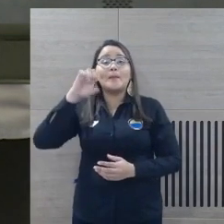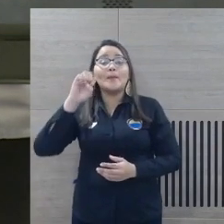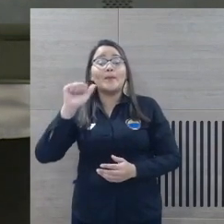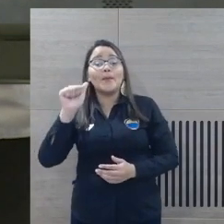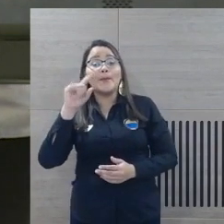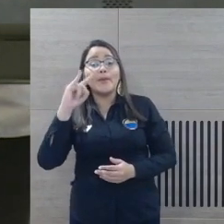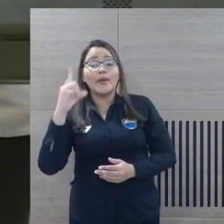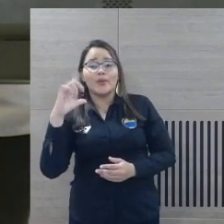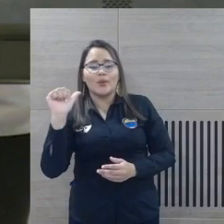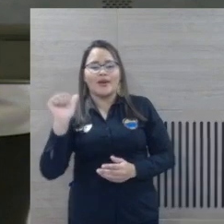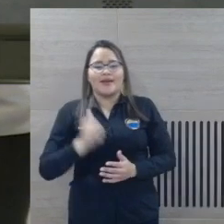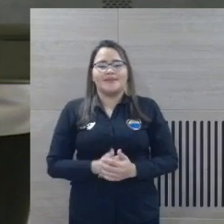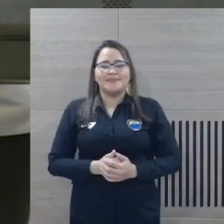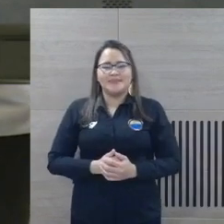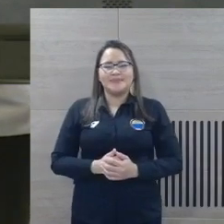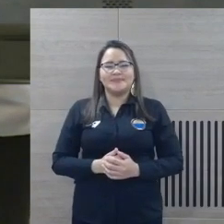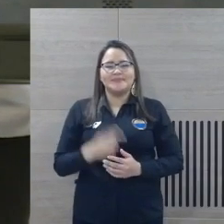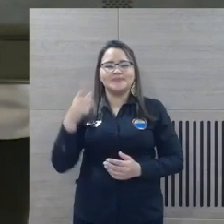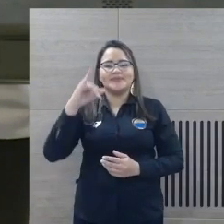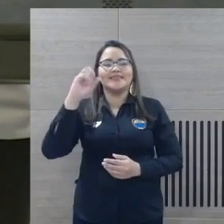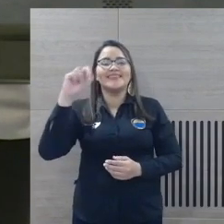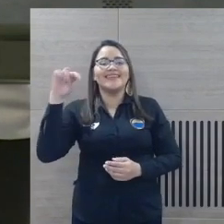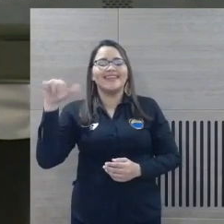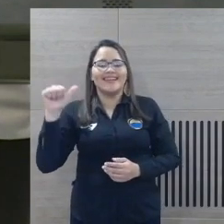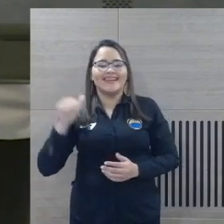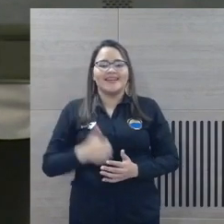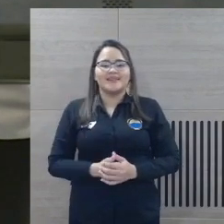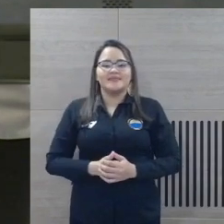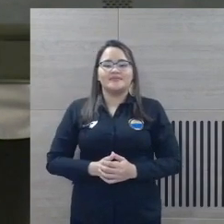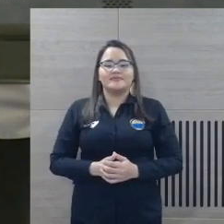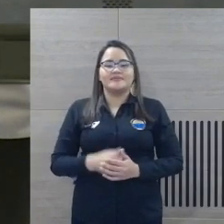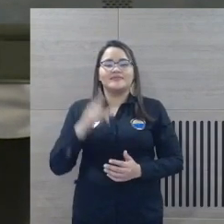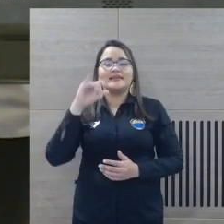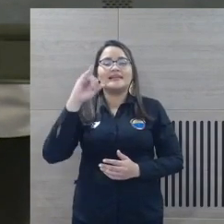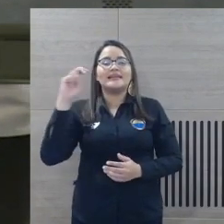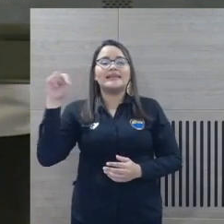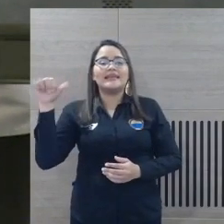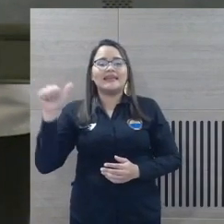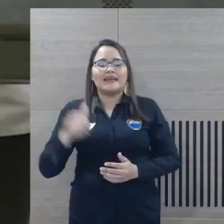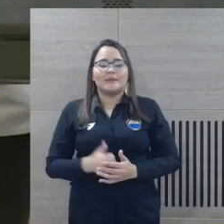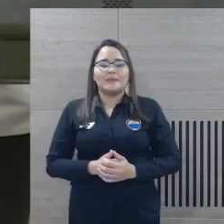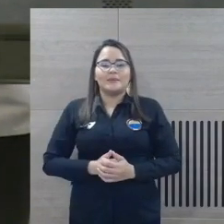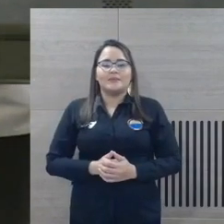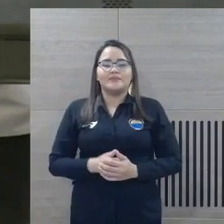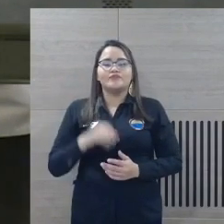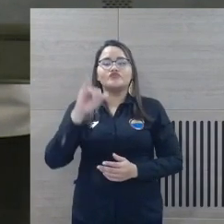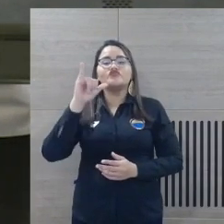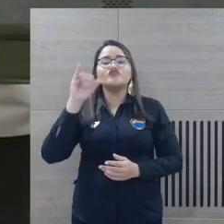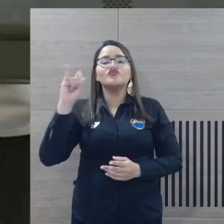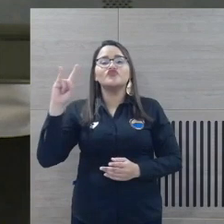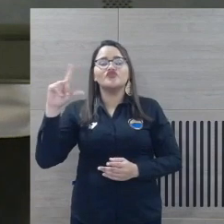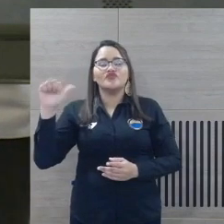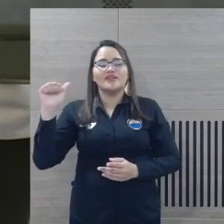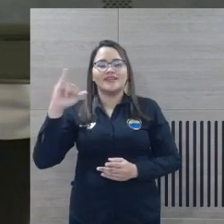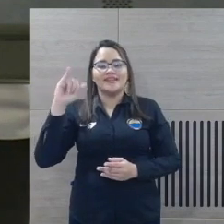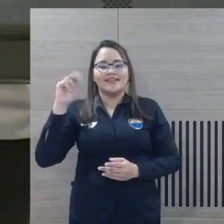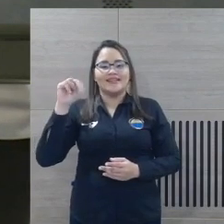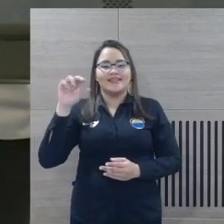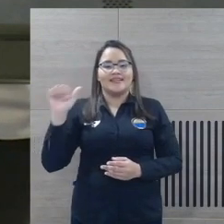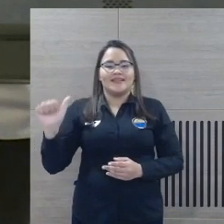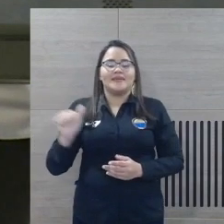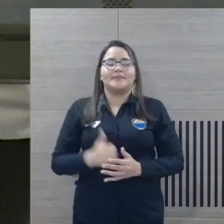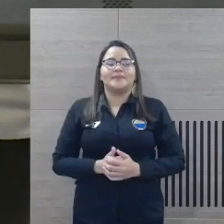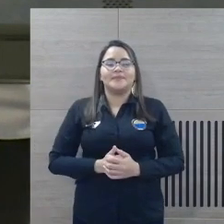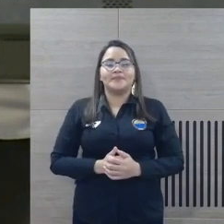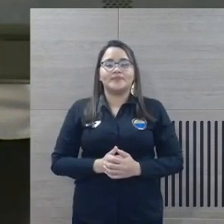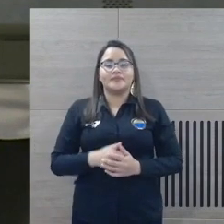Pana. Lina María Armenta Escorcia. Yulaini Paola Asís Matos. Lady Yadira Bautista Ramírez. Mayra